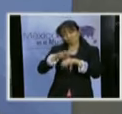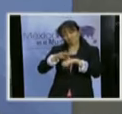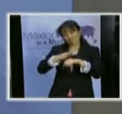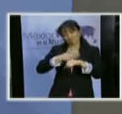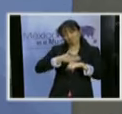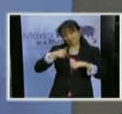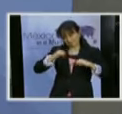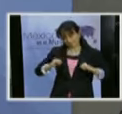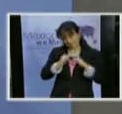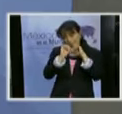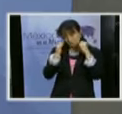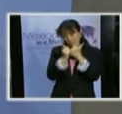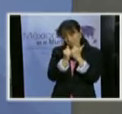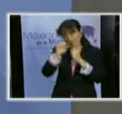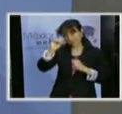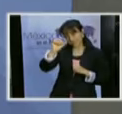importante.